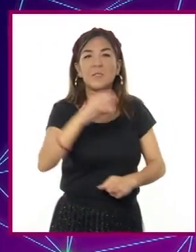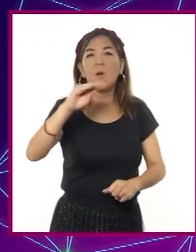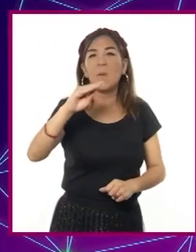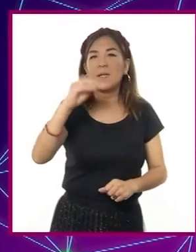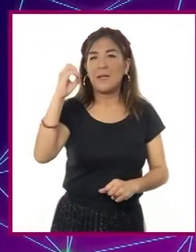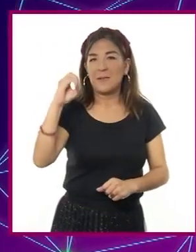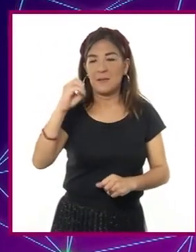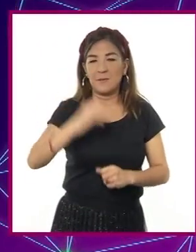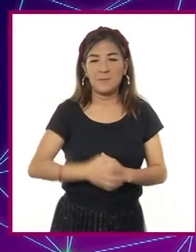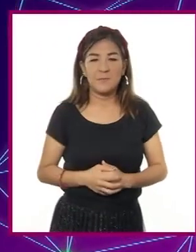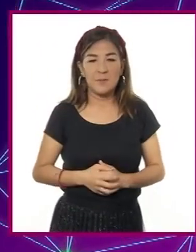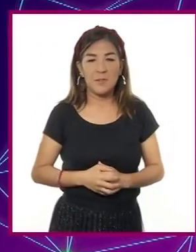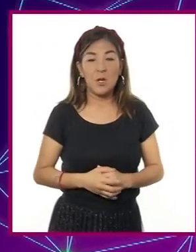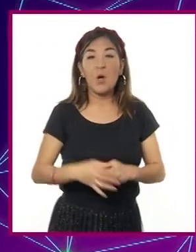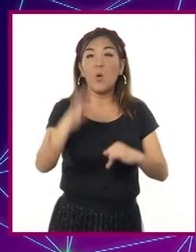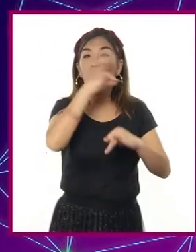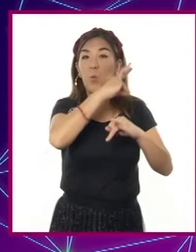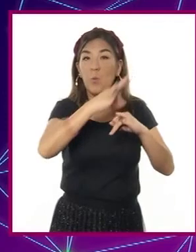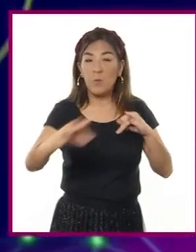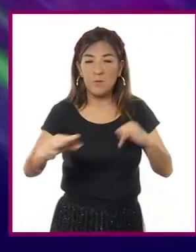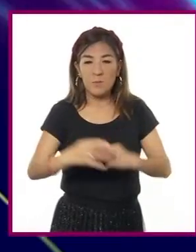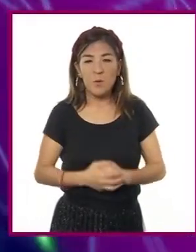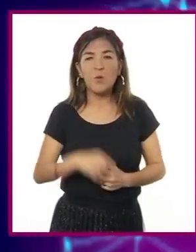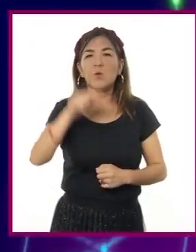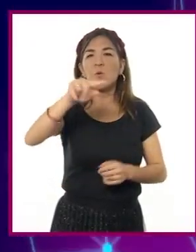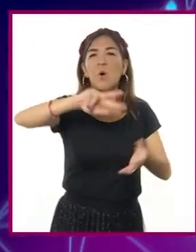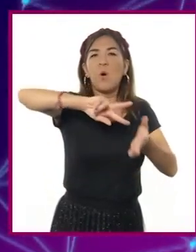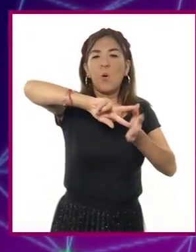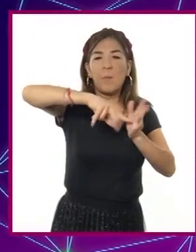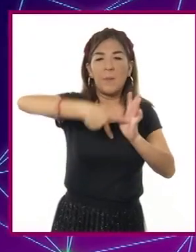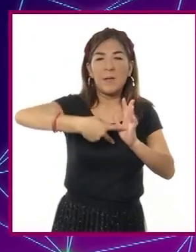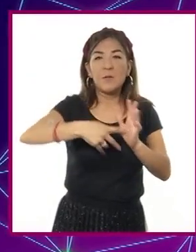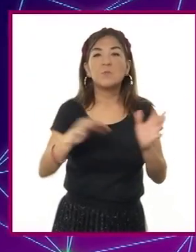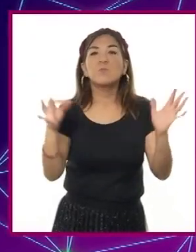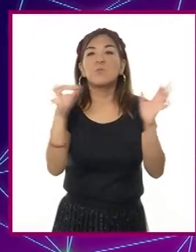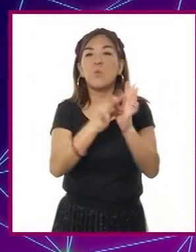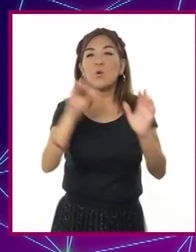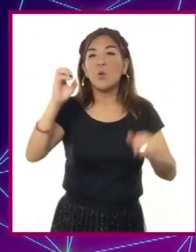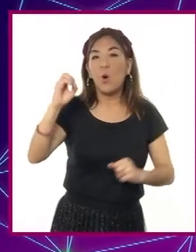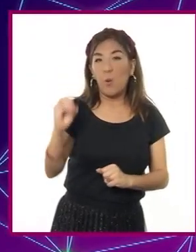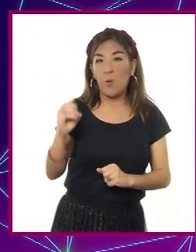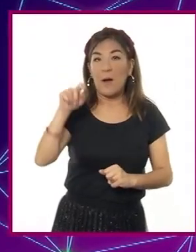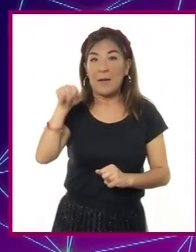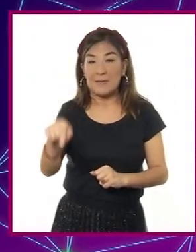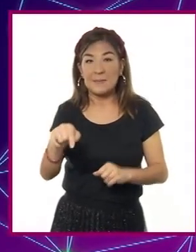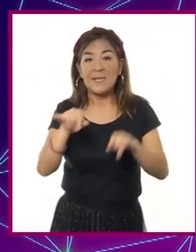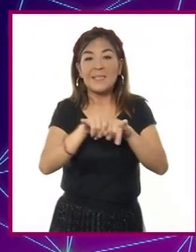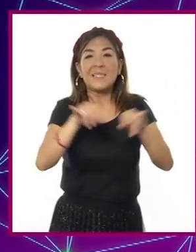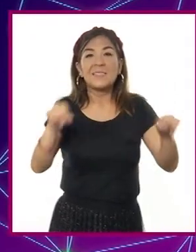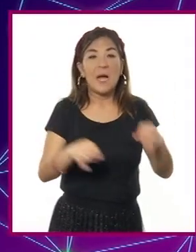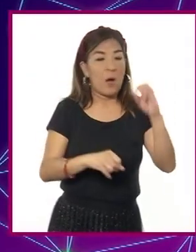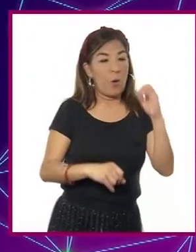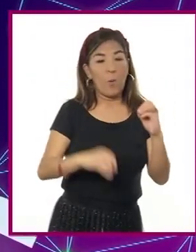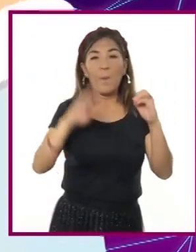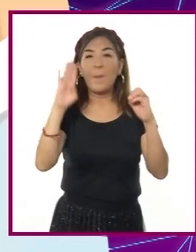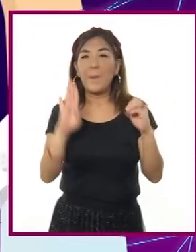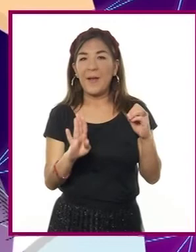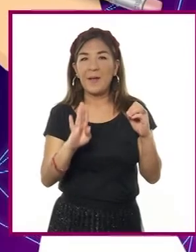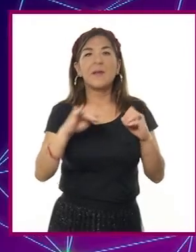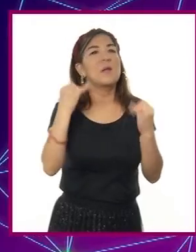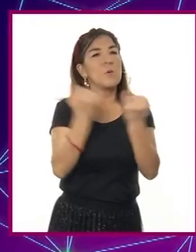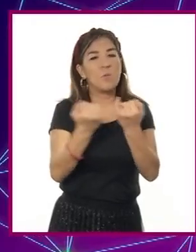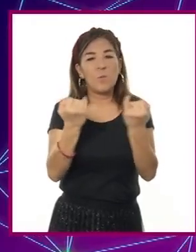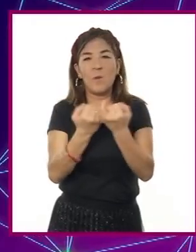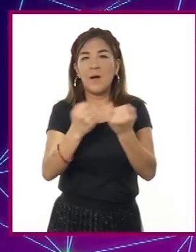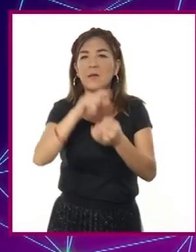Por último, con el compás se hace centro en el punto O y se marca la distancia OB en todas las